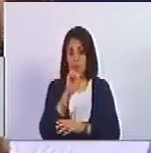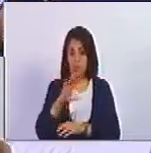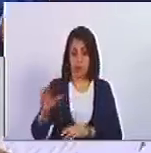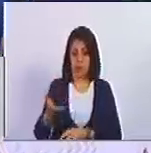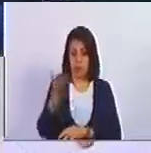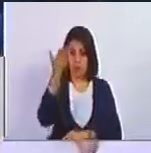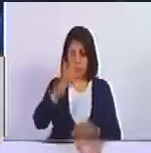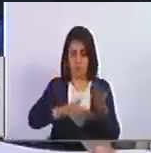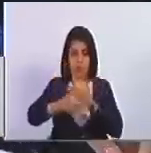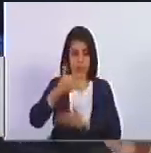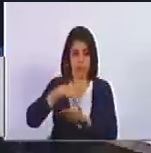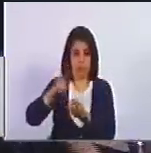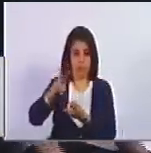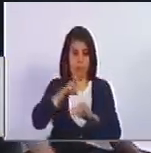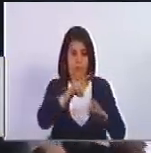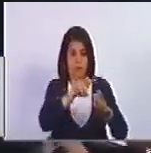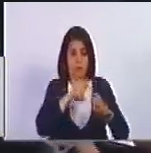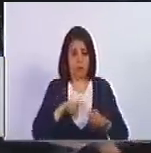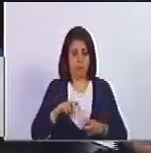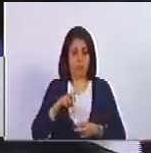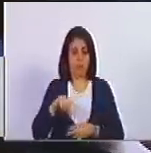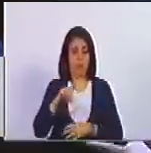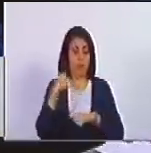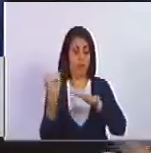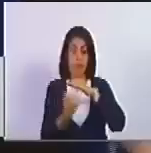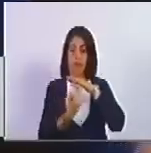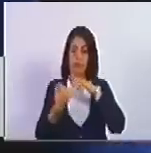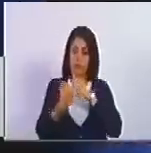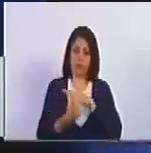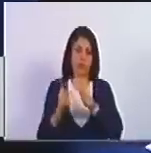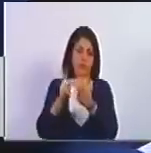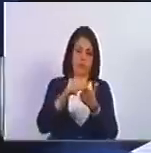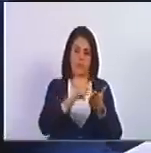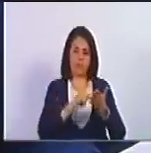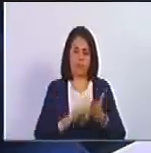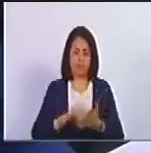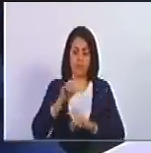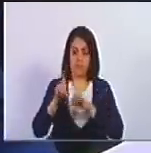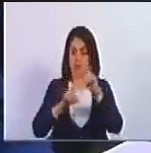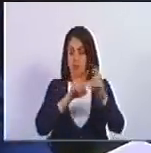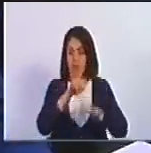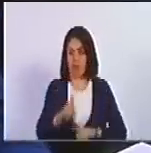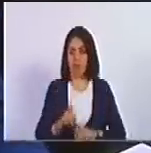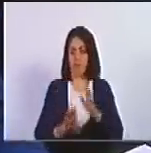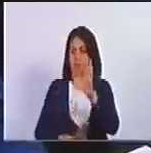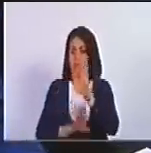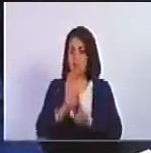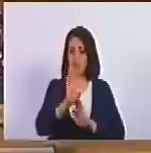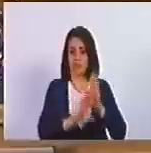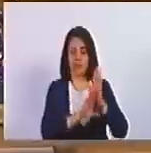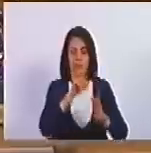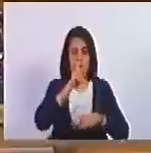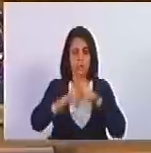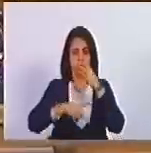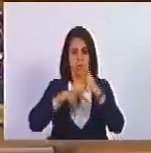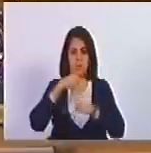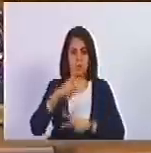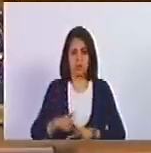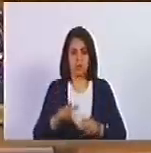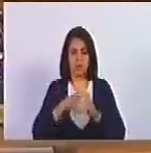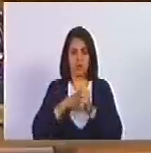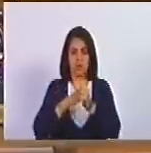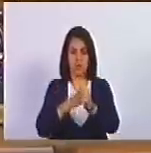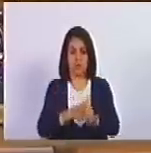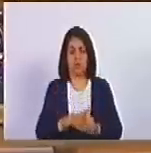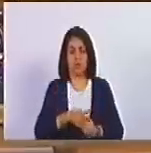Superior de Armonización Tributaria es una instancia de participación y consulta para el desarrollo de las políticas